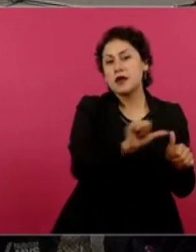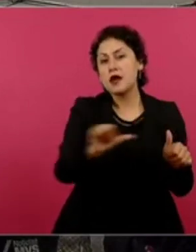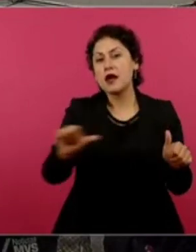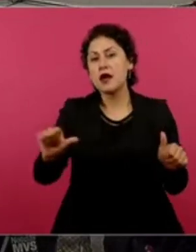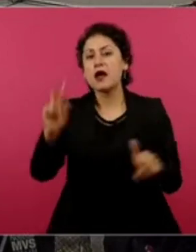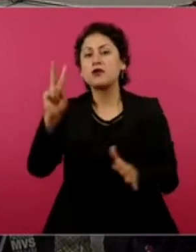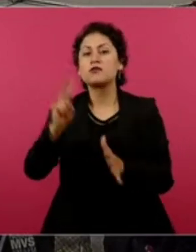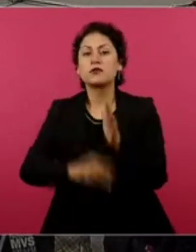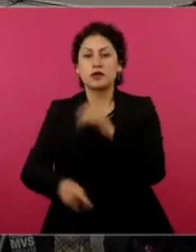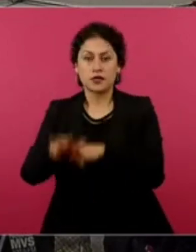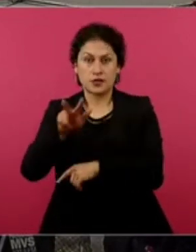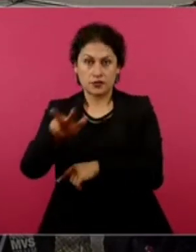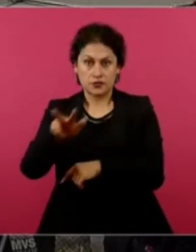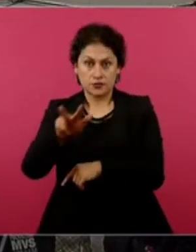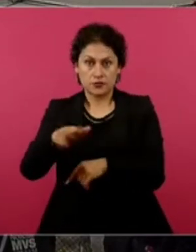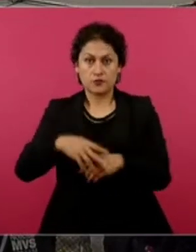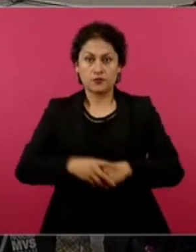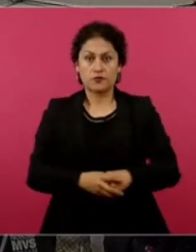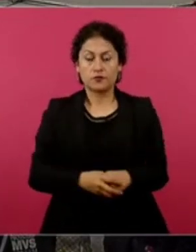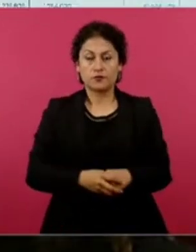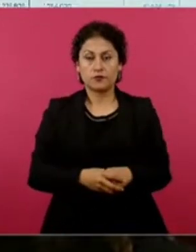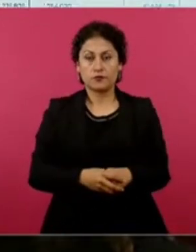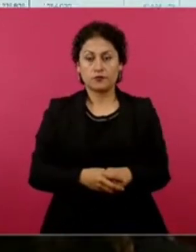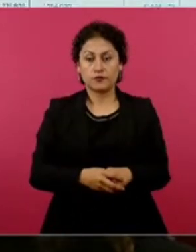al 18.